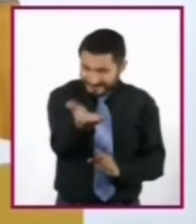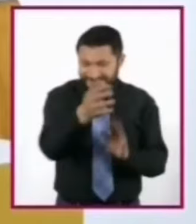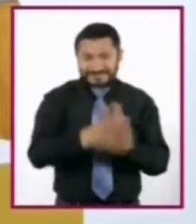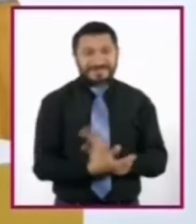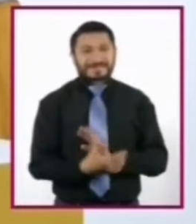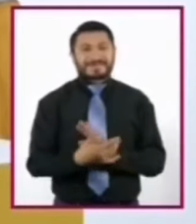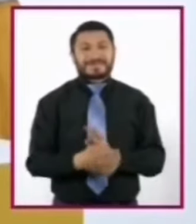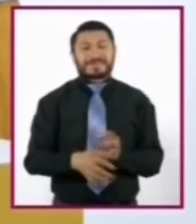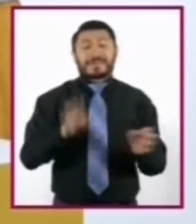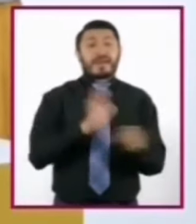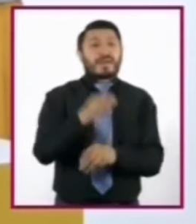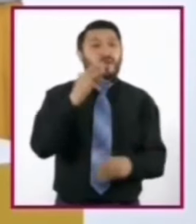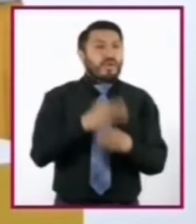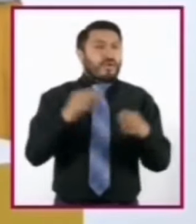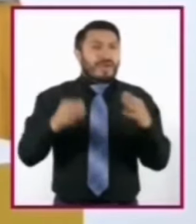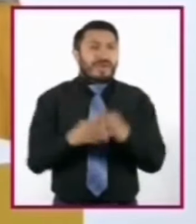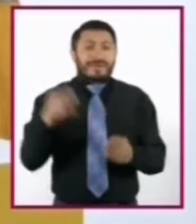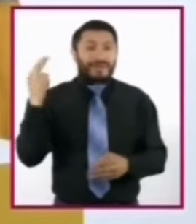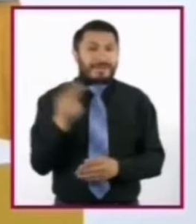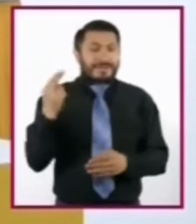¿Qué material vamos a necesitar, maestra?